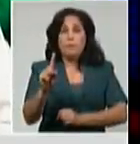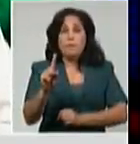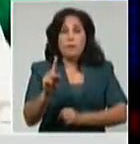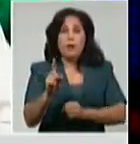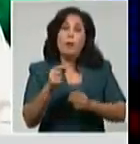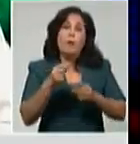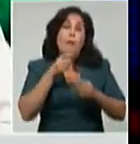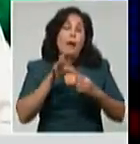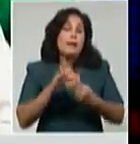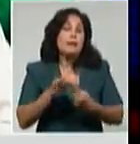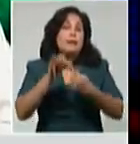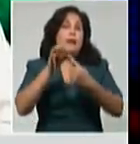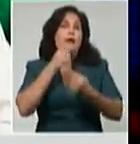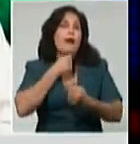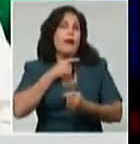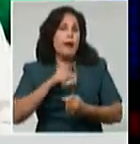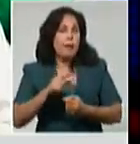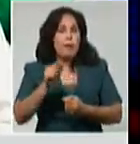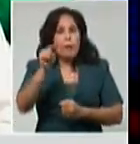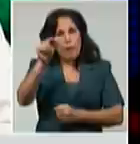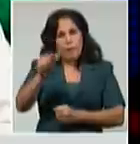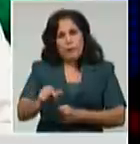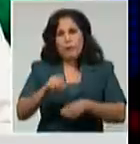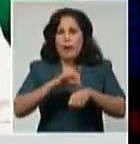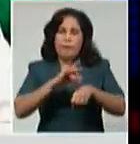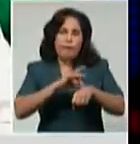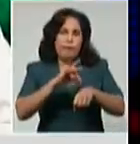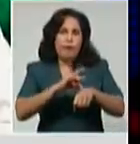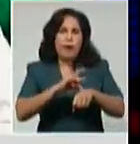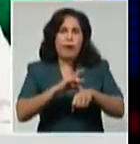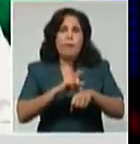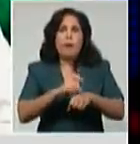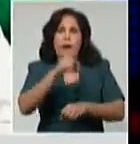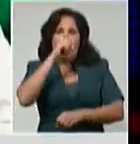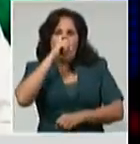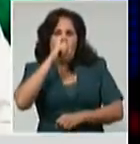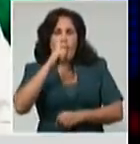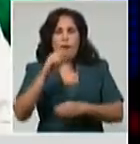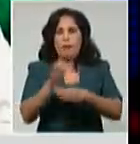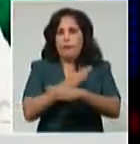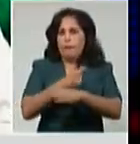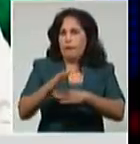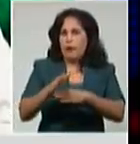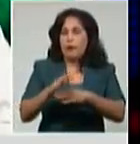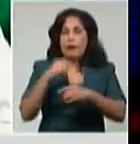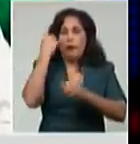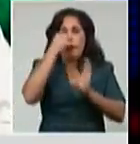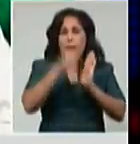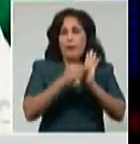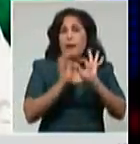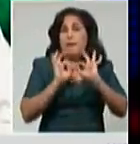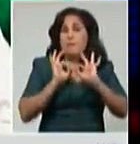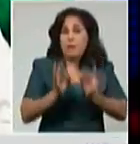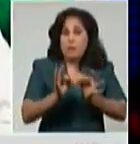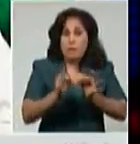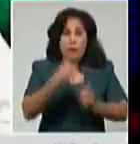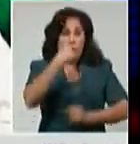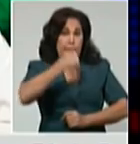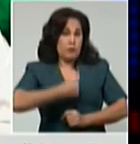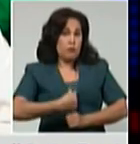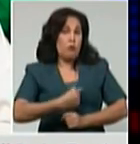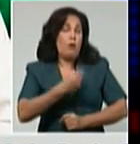que por determinadas enfermedades, por la edad o por algunas características personales,